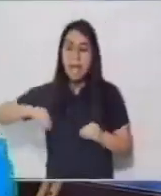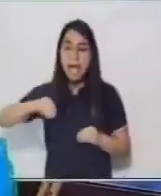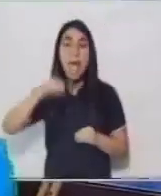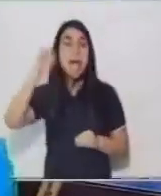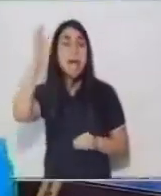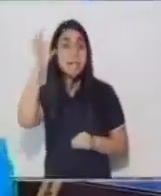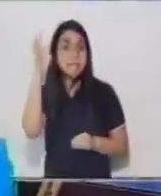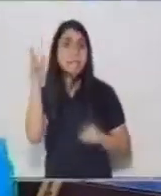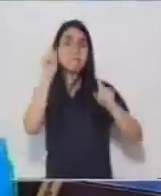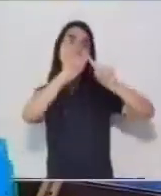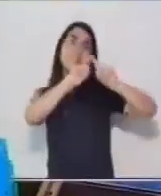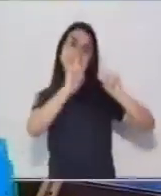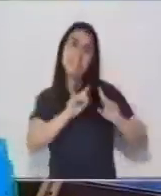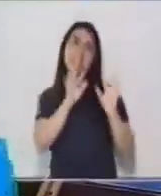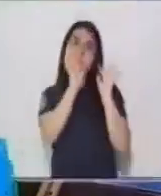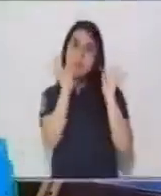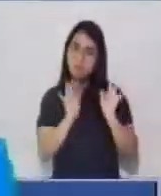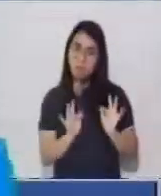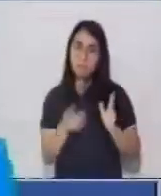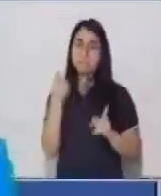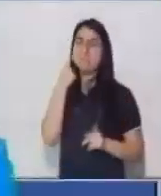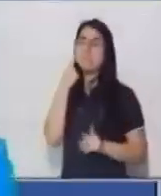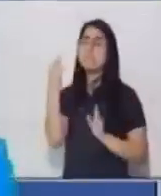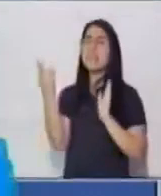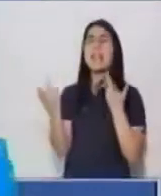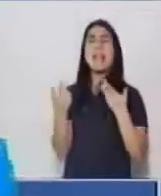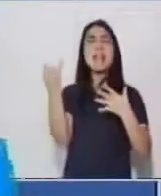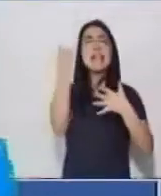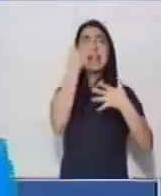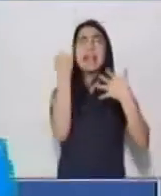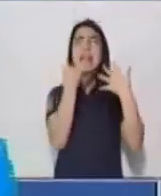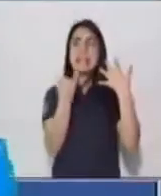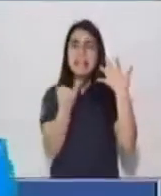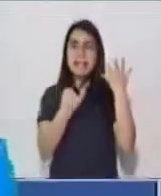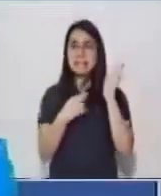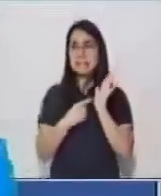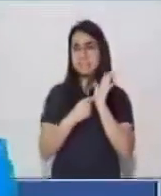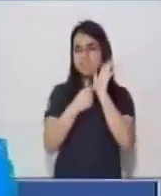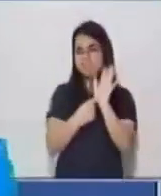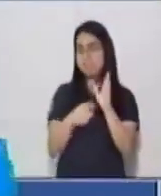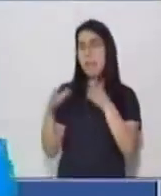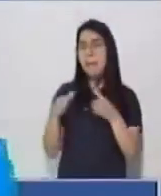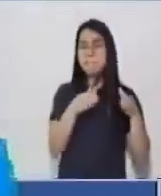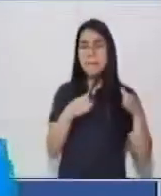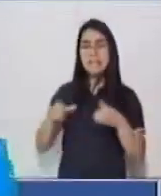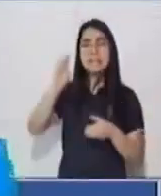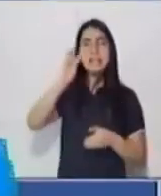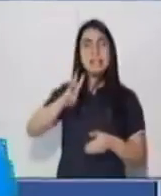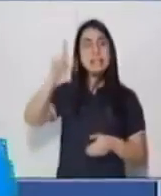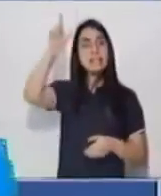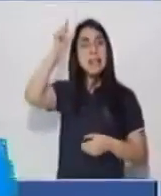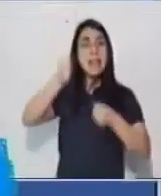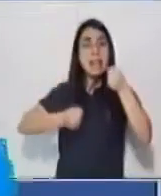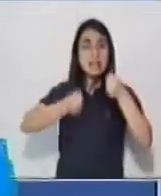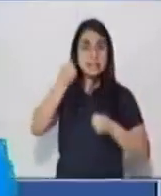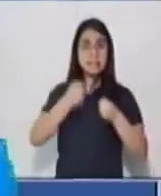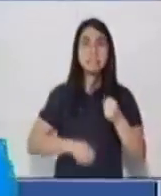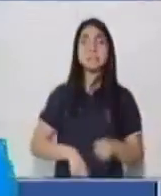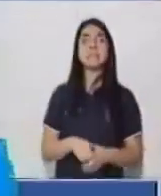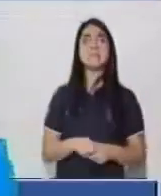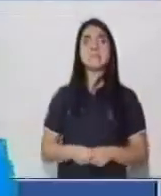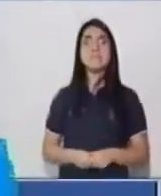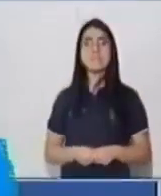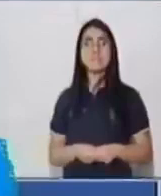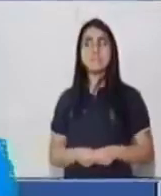los ingredientes para el postre del 3 leches es el siguiente. 20 onzas de huevos, 8 onzas de azúcar,